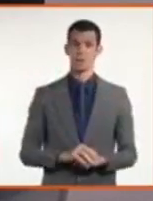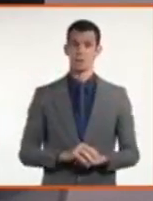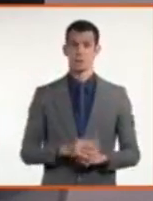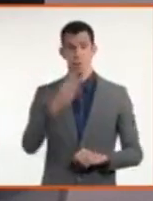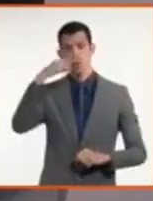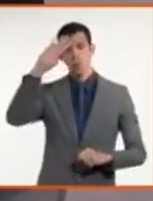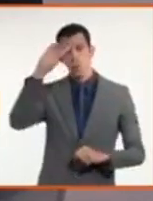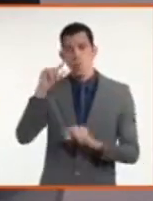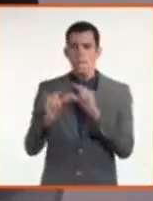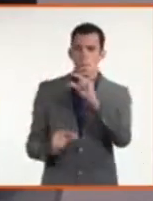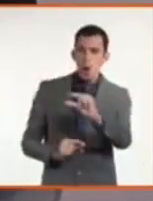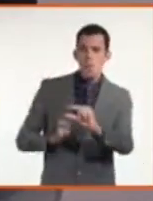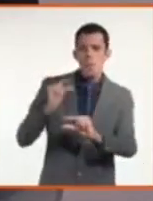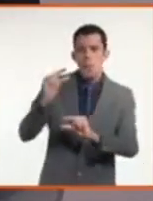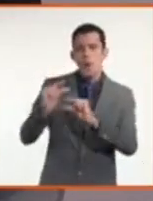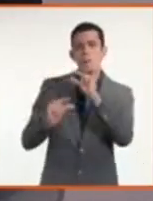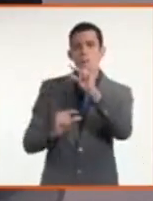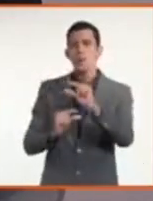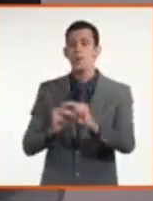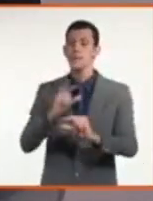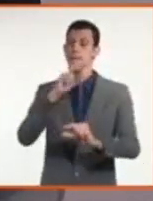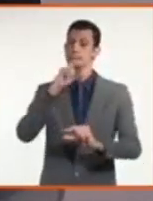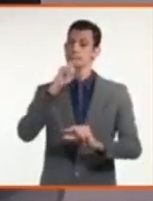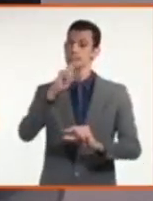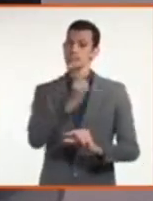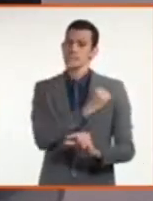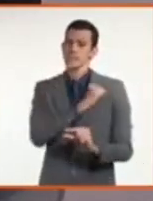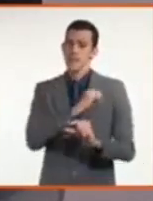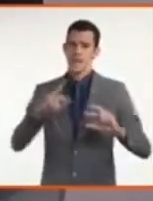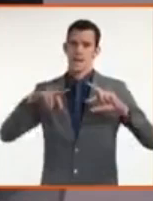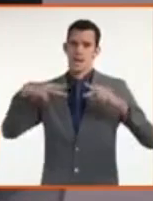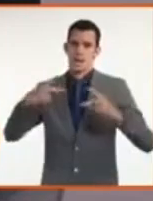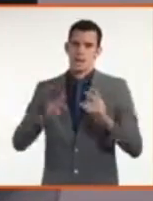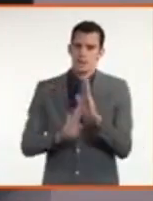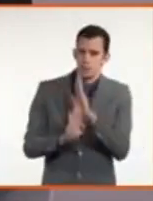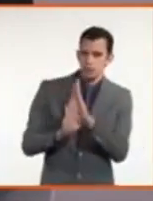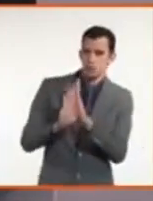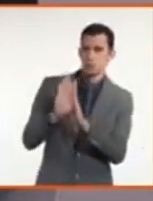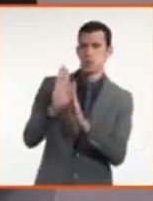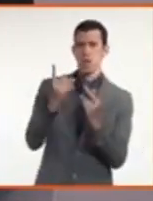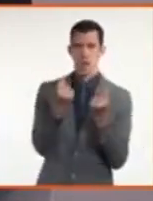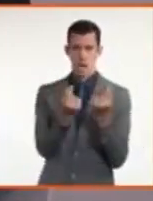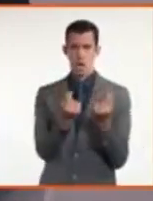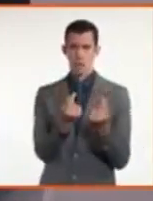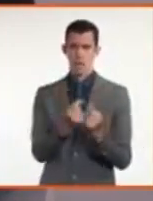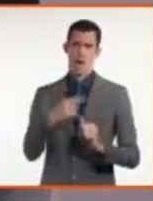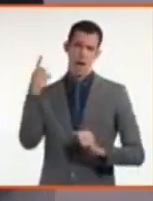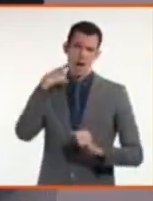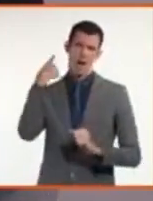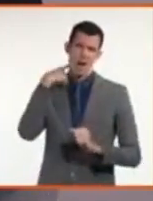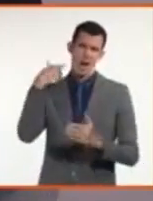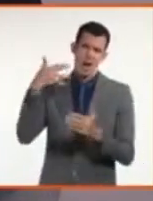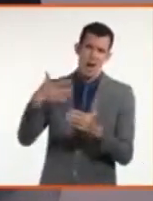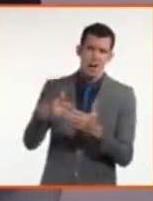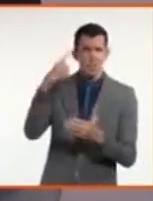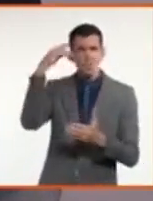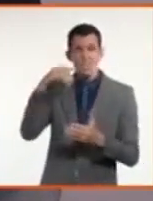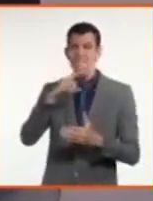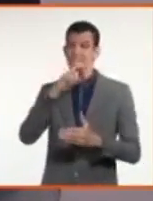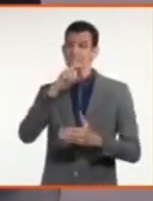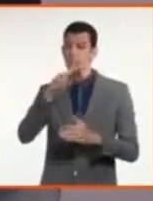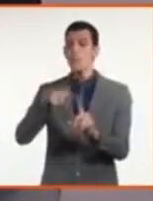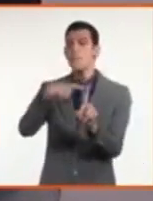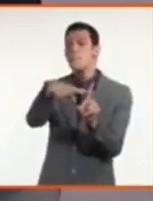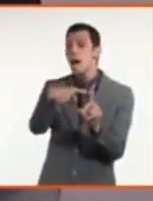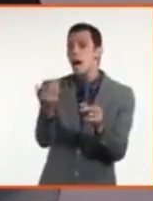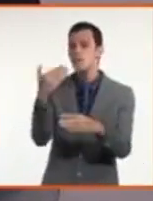la economía después de todos los impactos que hemos estado enfrentando en los últimos años bueno seguro que has deseado que haya estado y